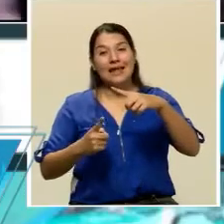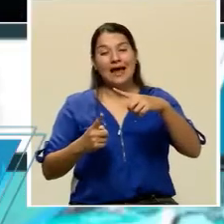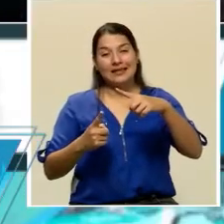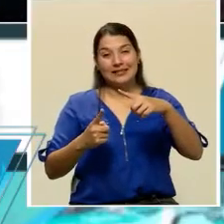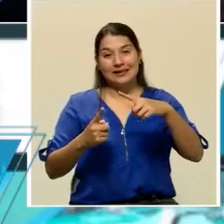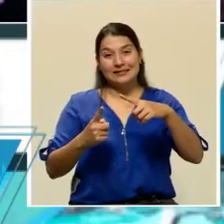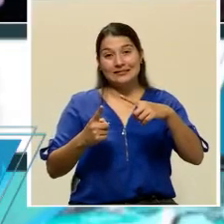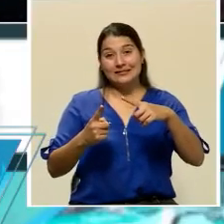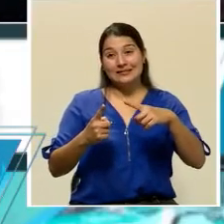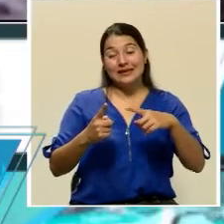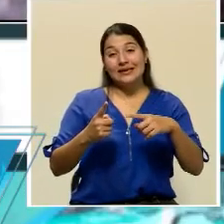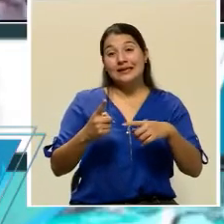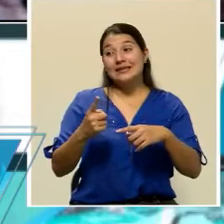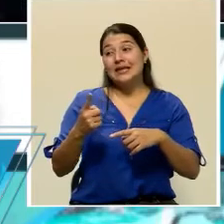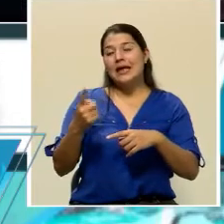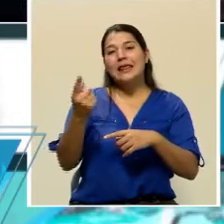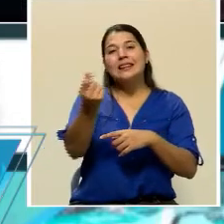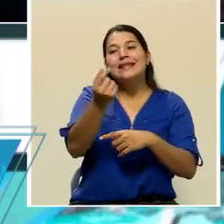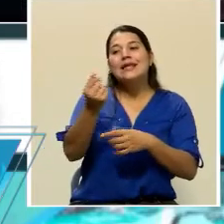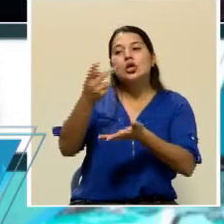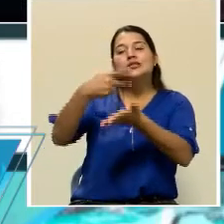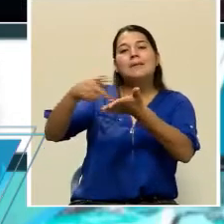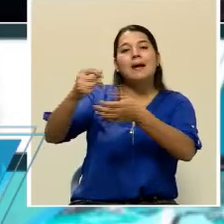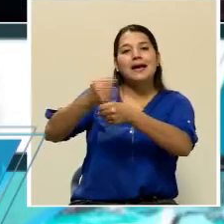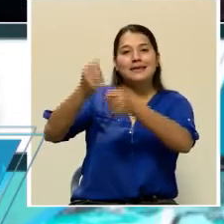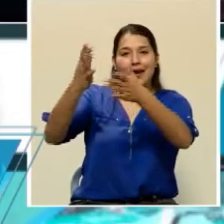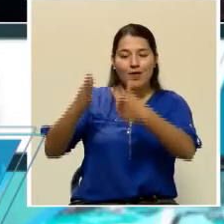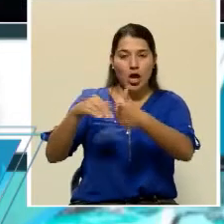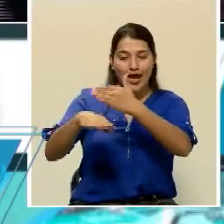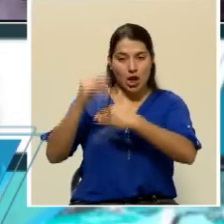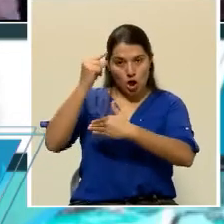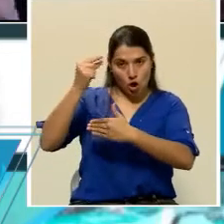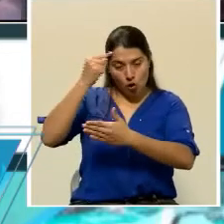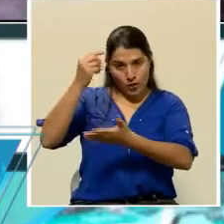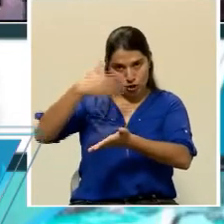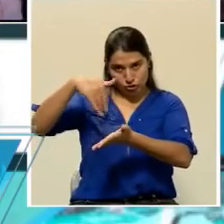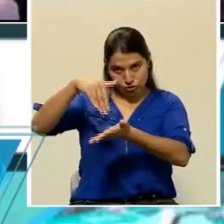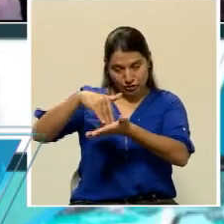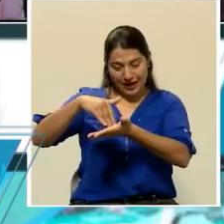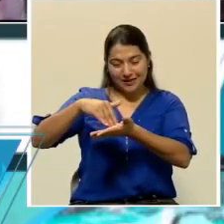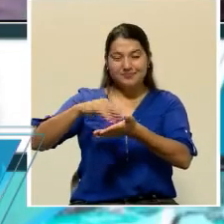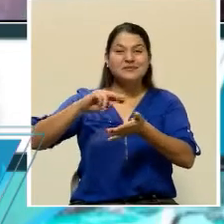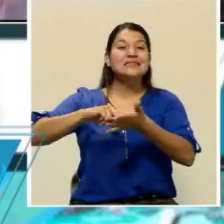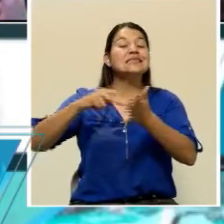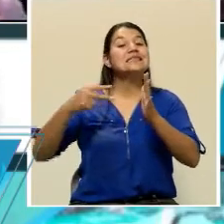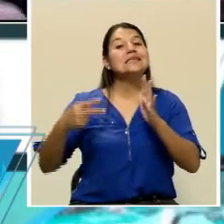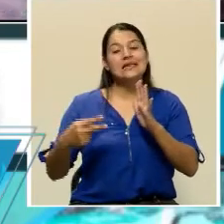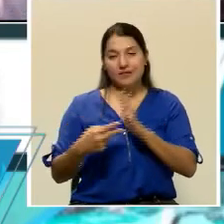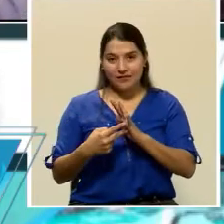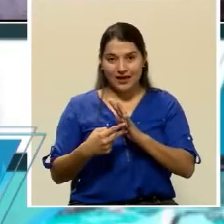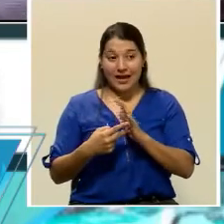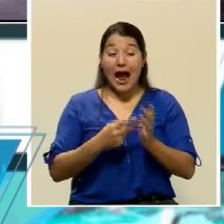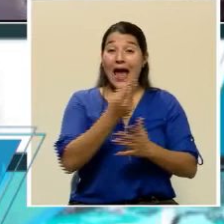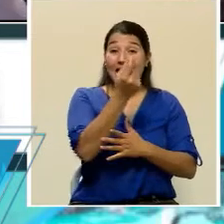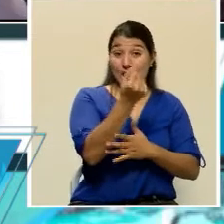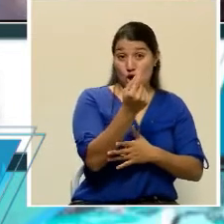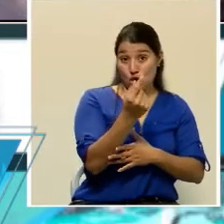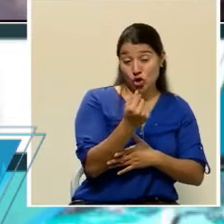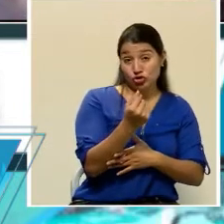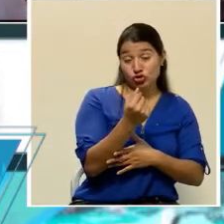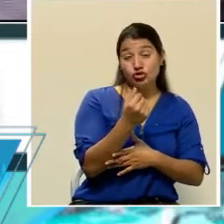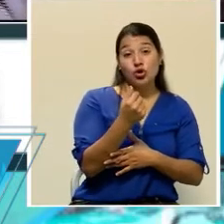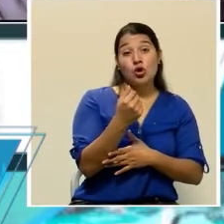del gobierno central. O para decirlo así, es el costo anual total del Ministerio